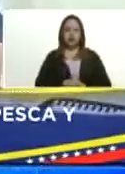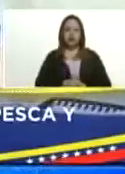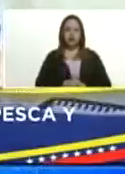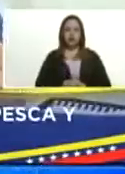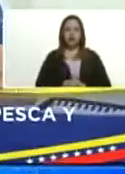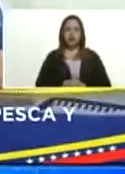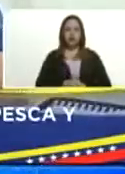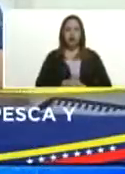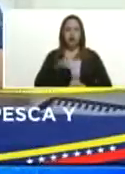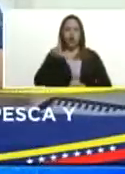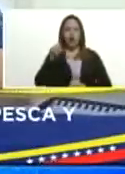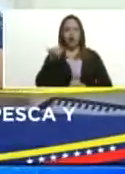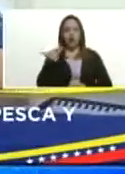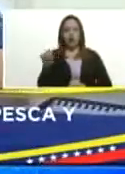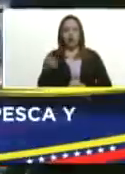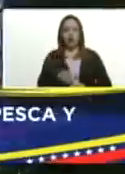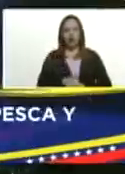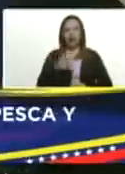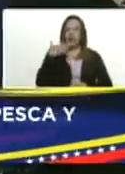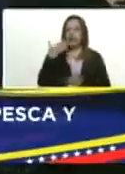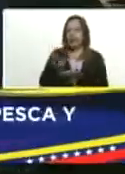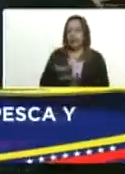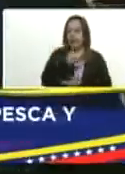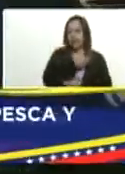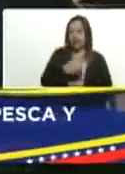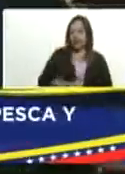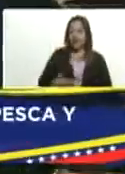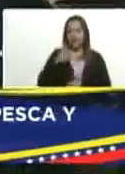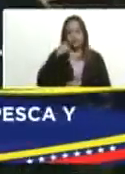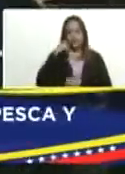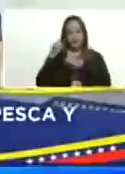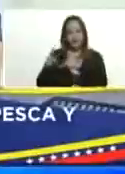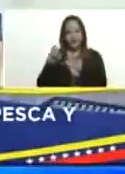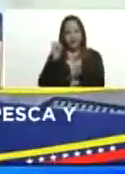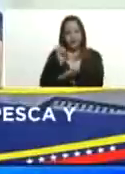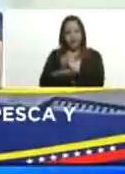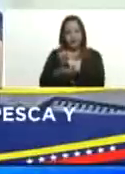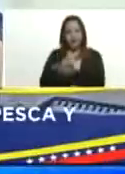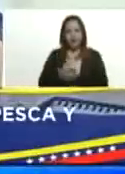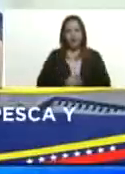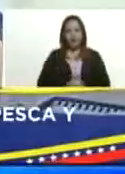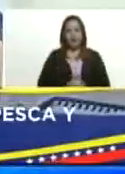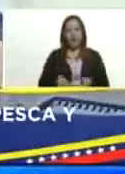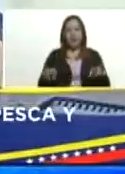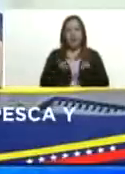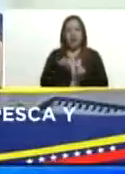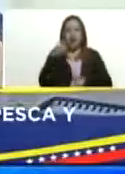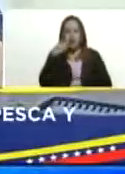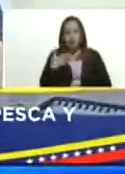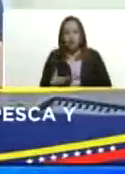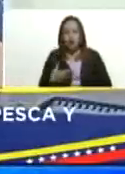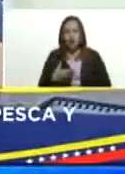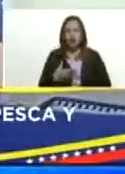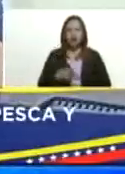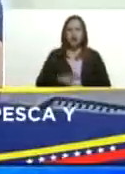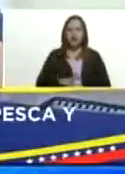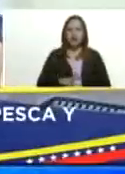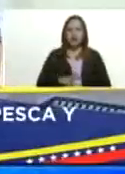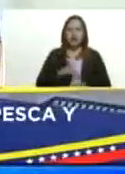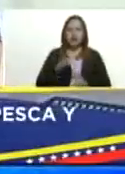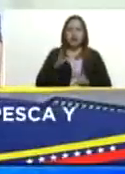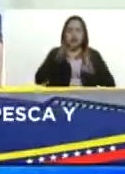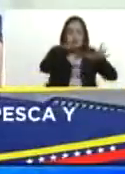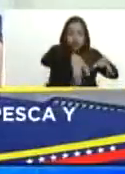Juan Carlos Loyo. Gracias, presidente, gracias. Bueno, miren, así como una muy buena calada de sardina arroja